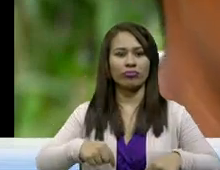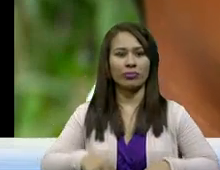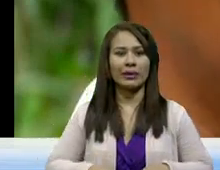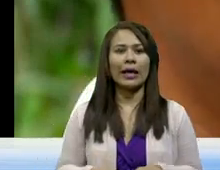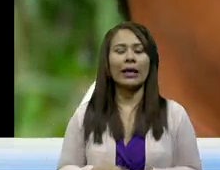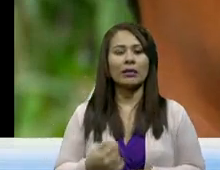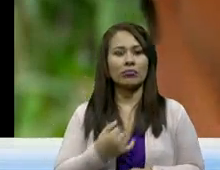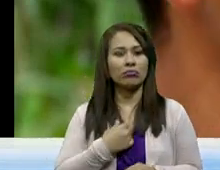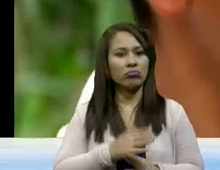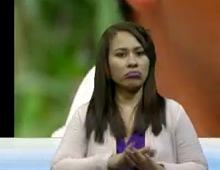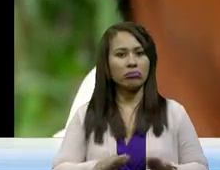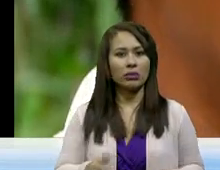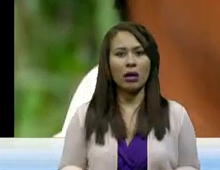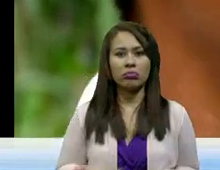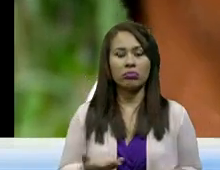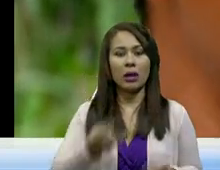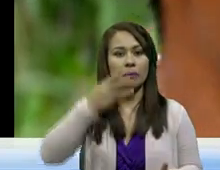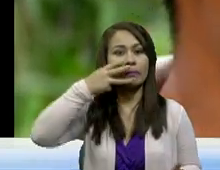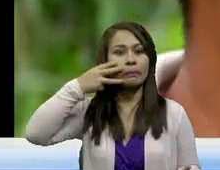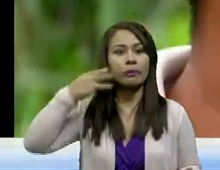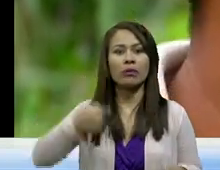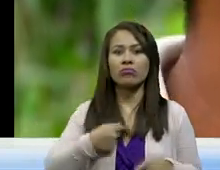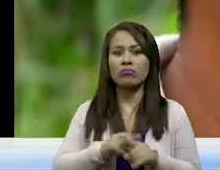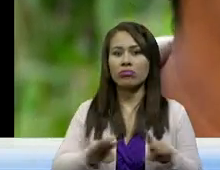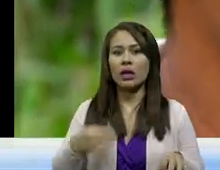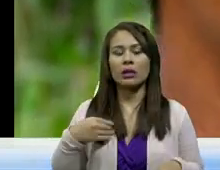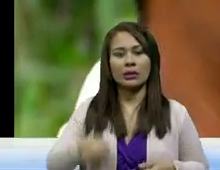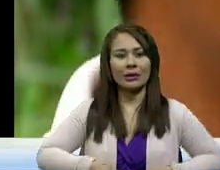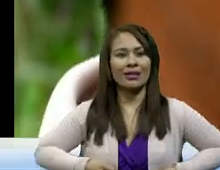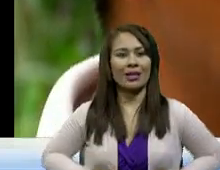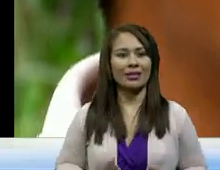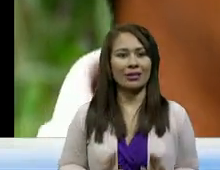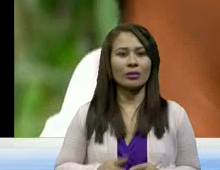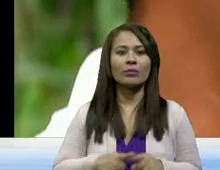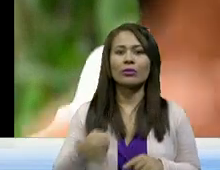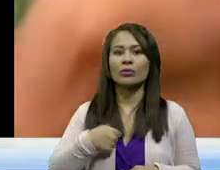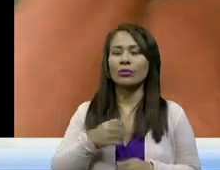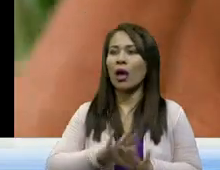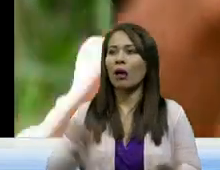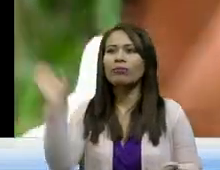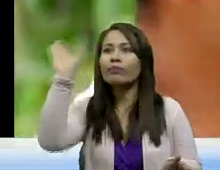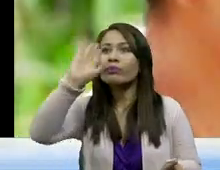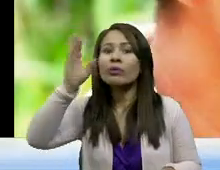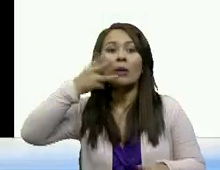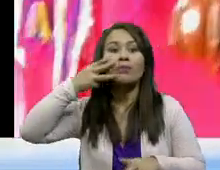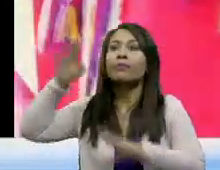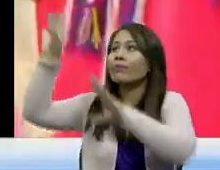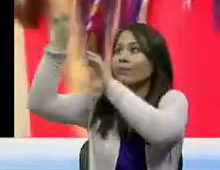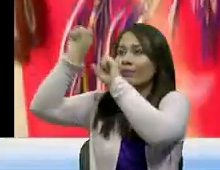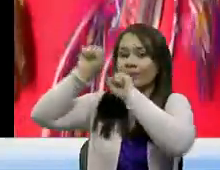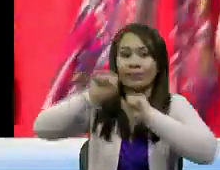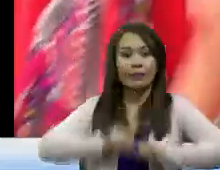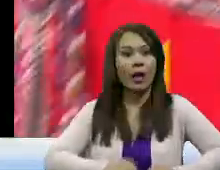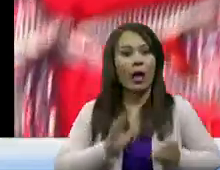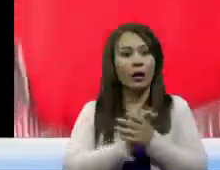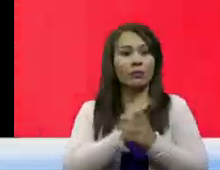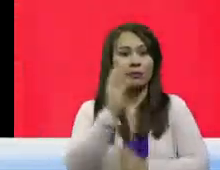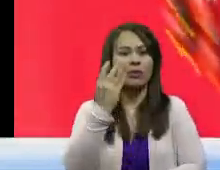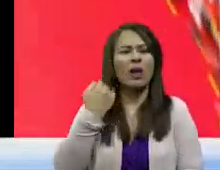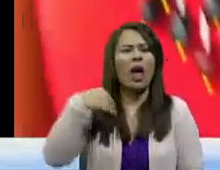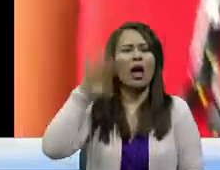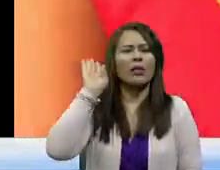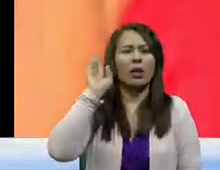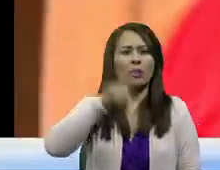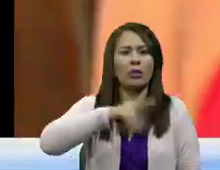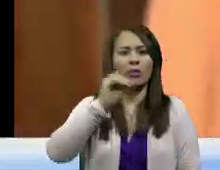yo soy también de la raíz amazónica, pero yo he nacido aquí. Entonces yo lo fui a buscar a ella en la Amazonía. Me la traje en el